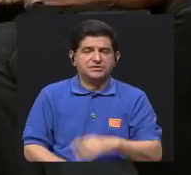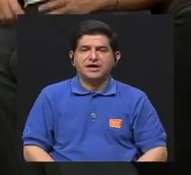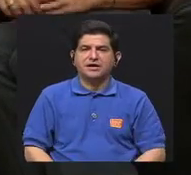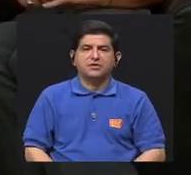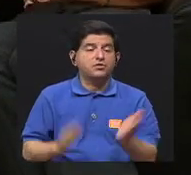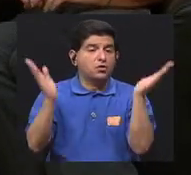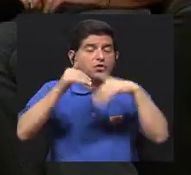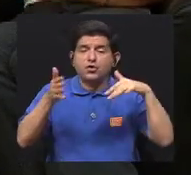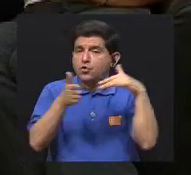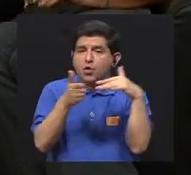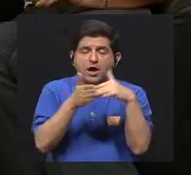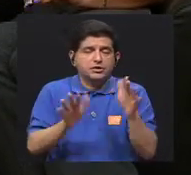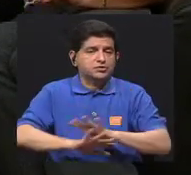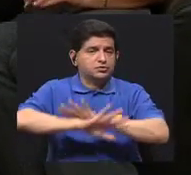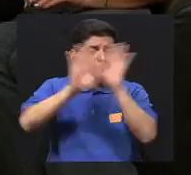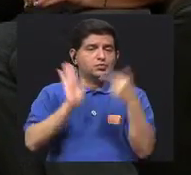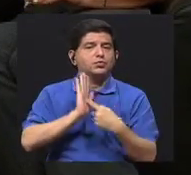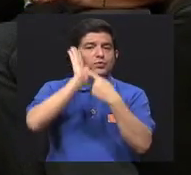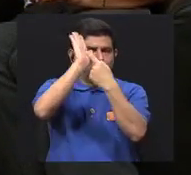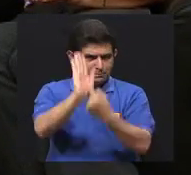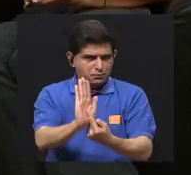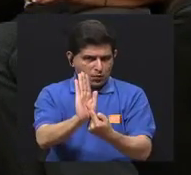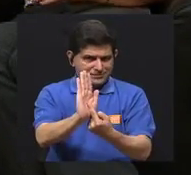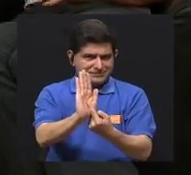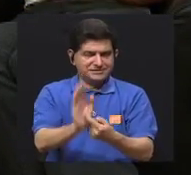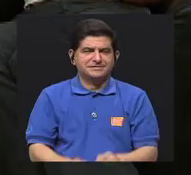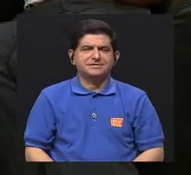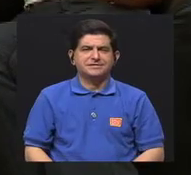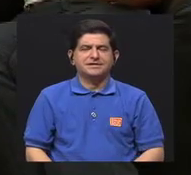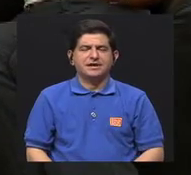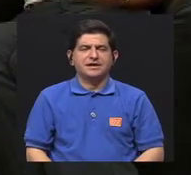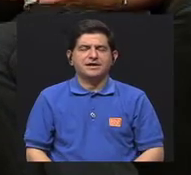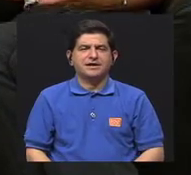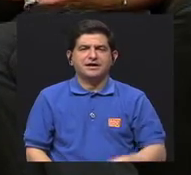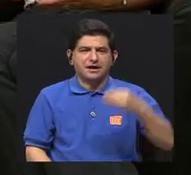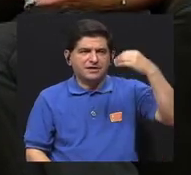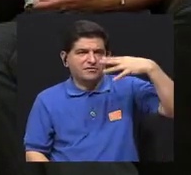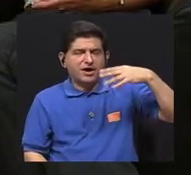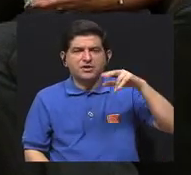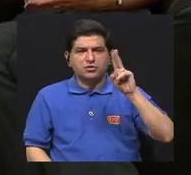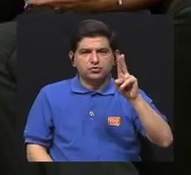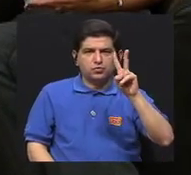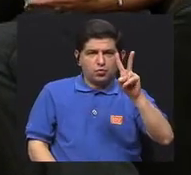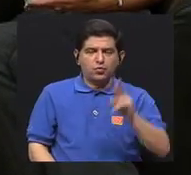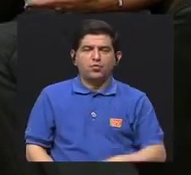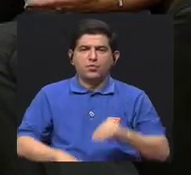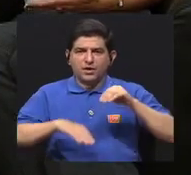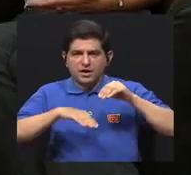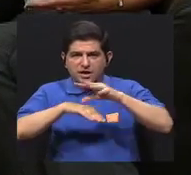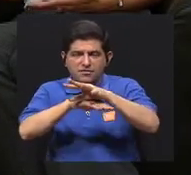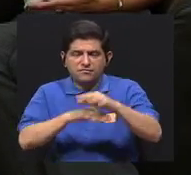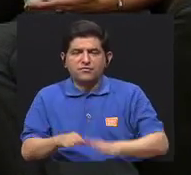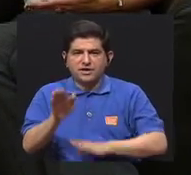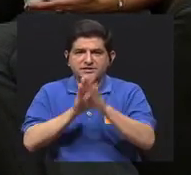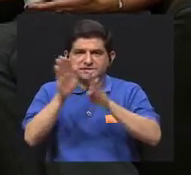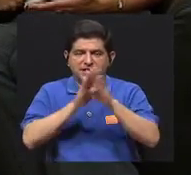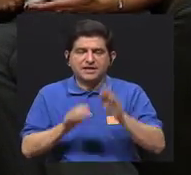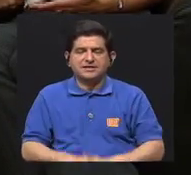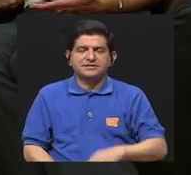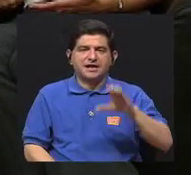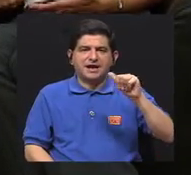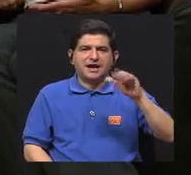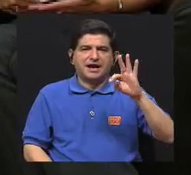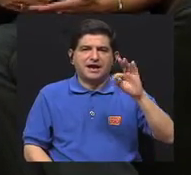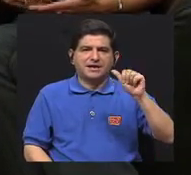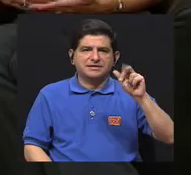no existen estudios claros que demuestren que la radiación ultravioleta aumente la incidencia o el desarrollo de